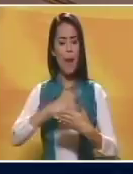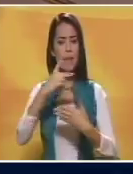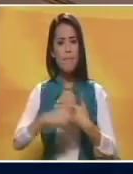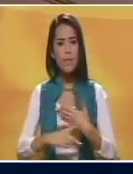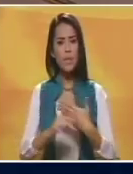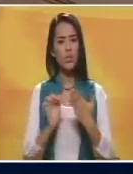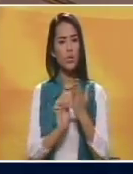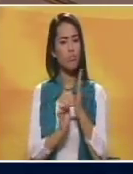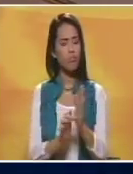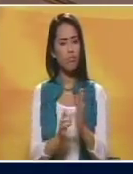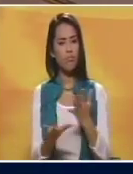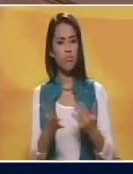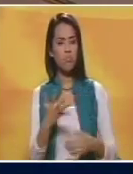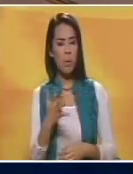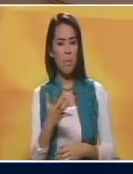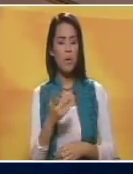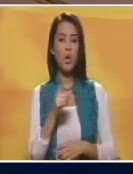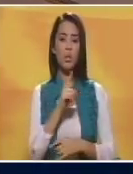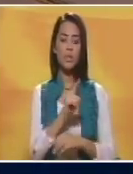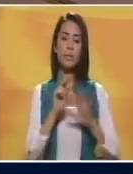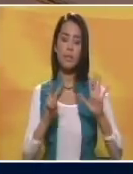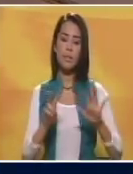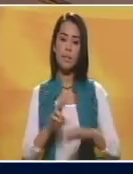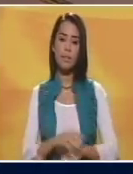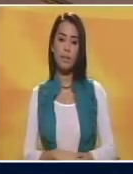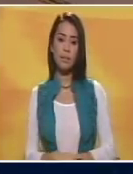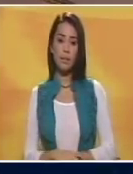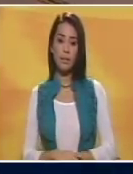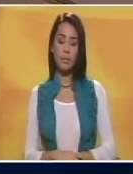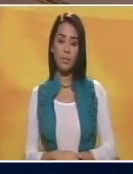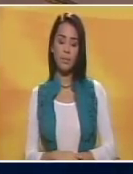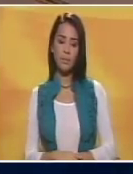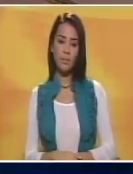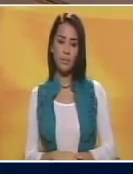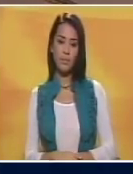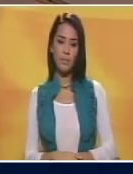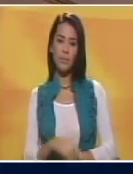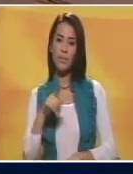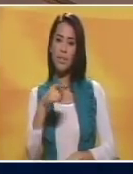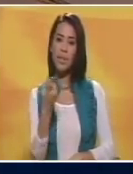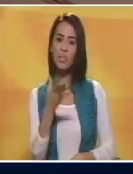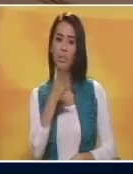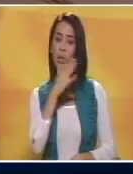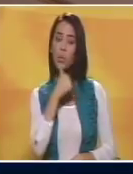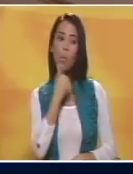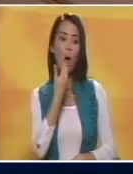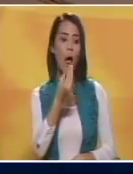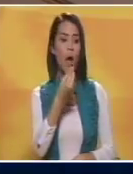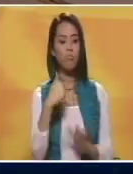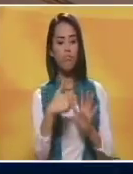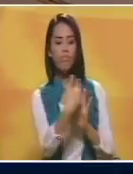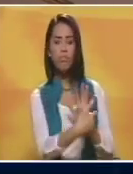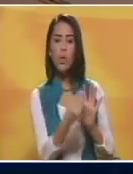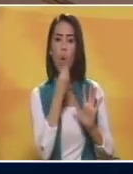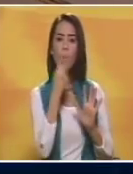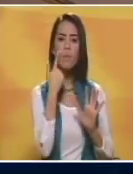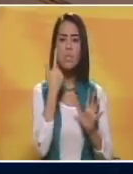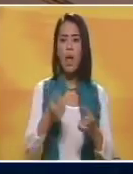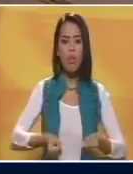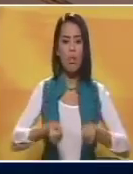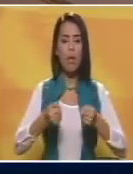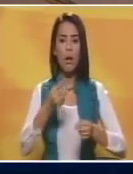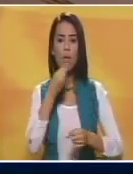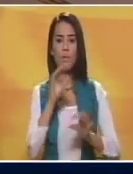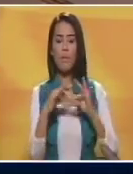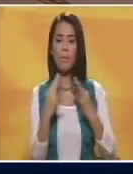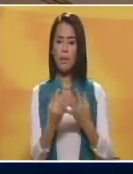de aproximadamente 17 buques. O sea que no se justifica que estén ausentes los productos de la cesta básica en